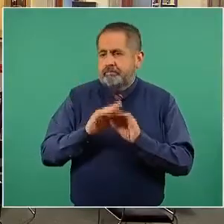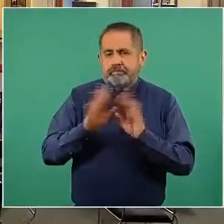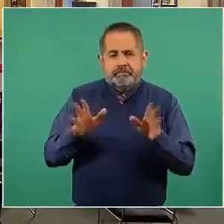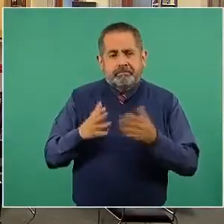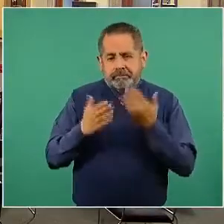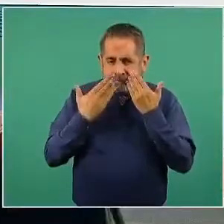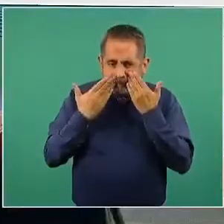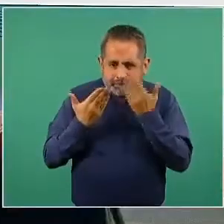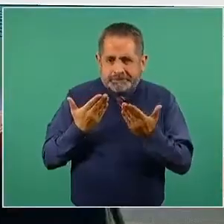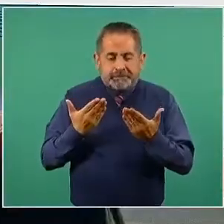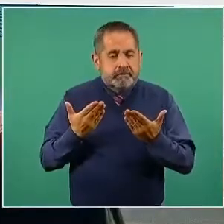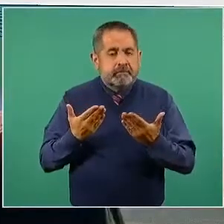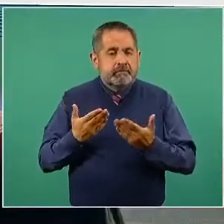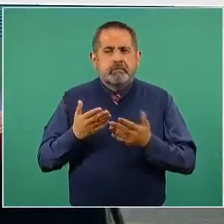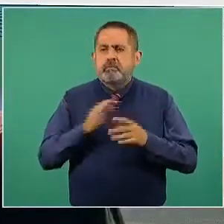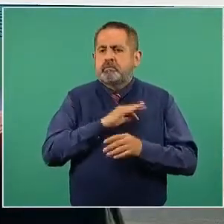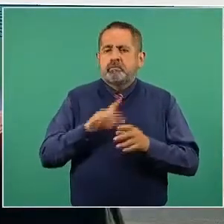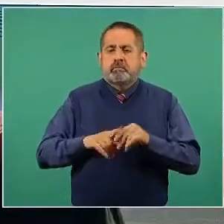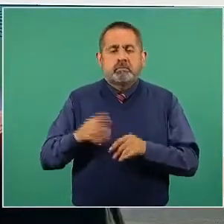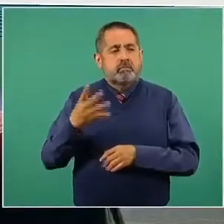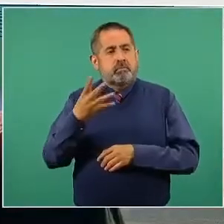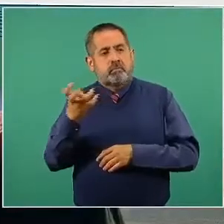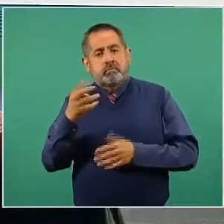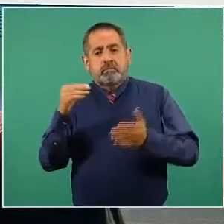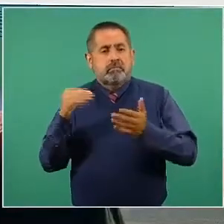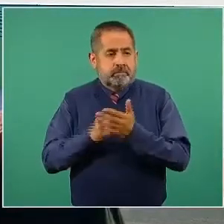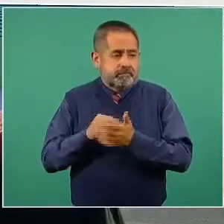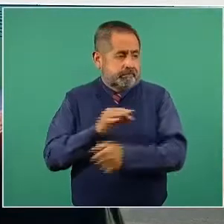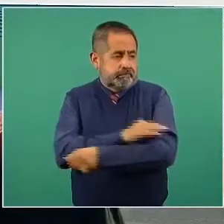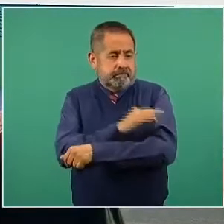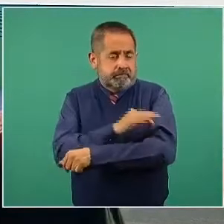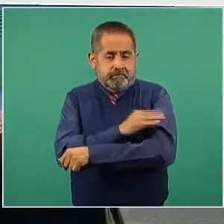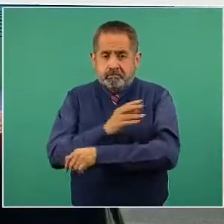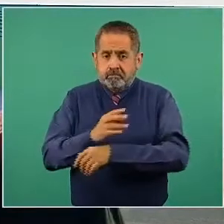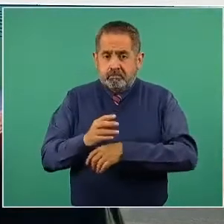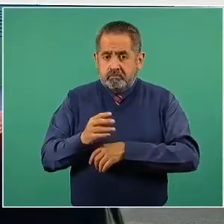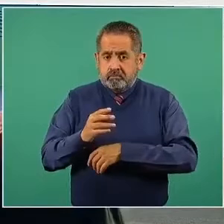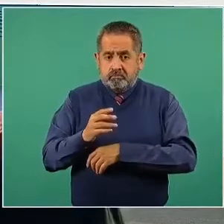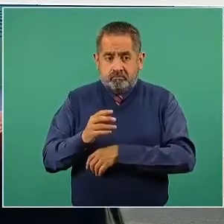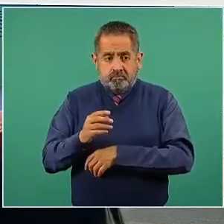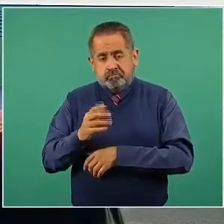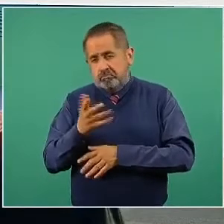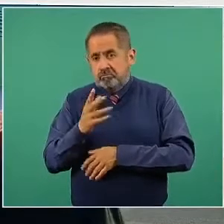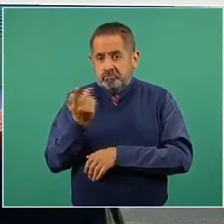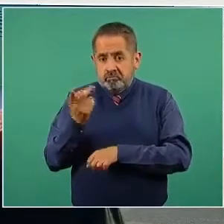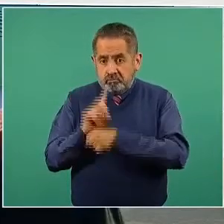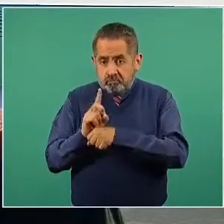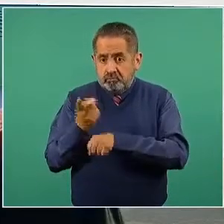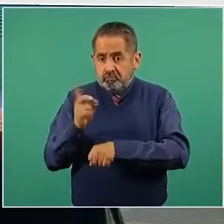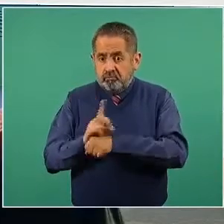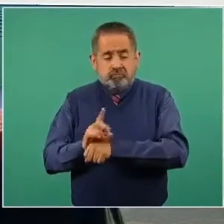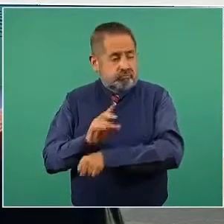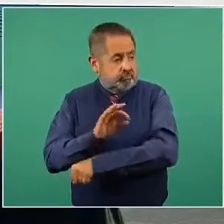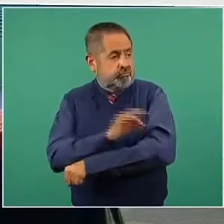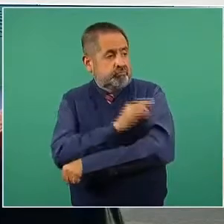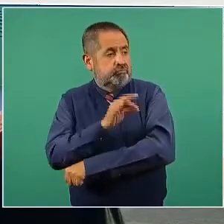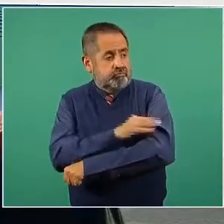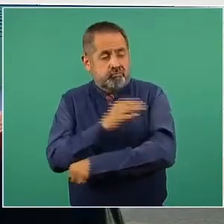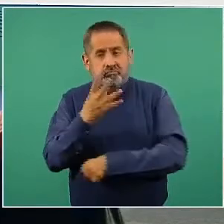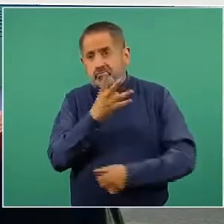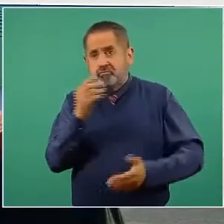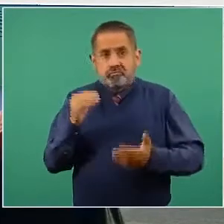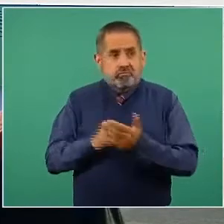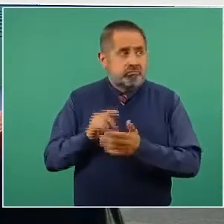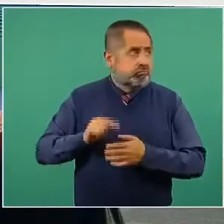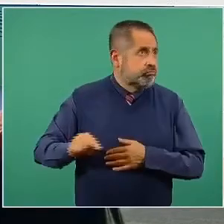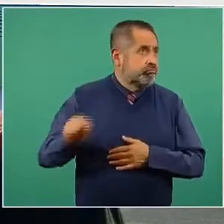teniendo un promedio de casi 400,000 vacunas aplicadas en promedio diariamente a lo largo de la semana